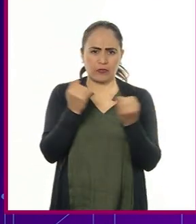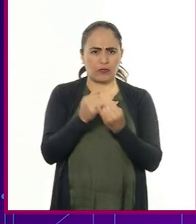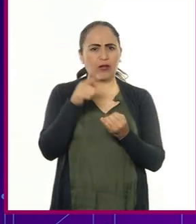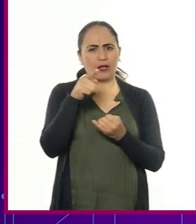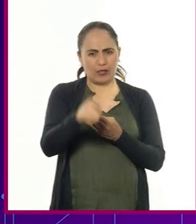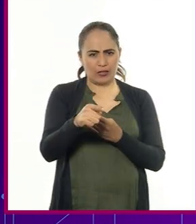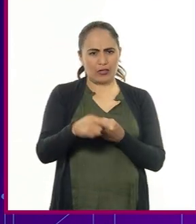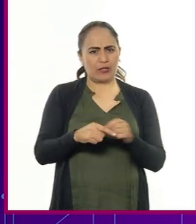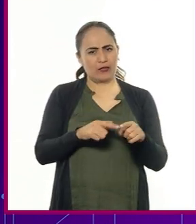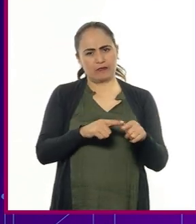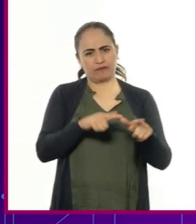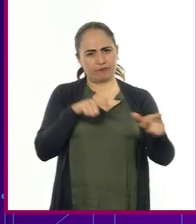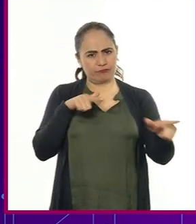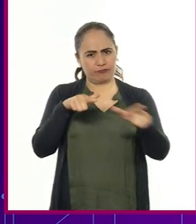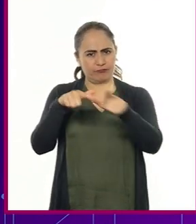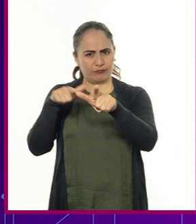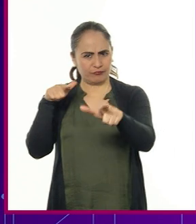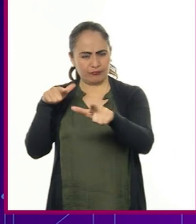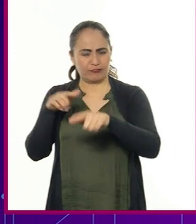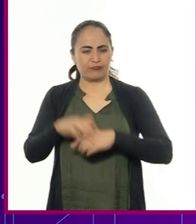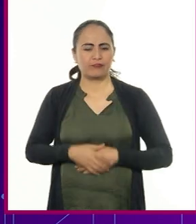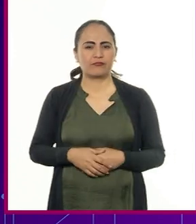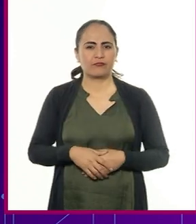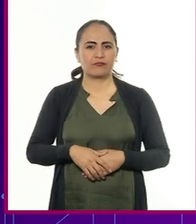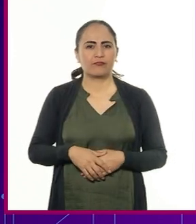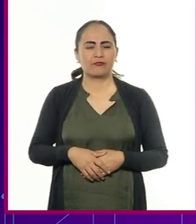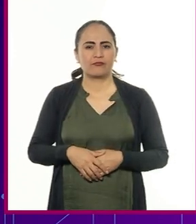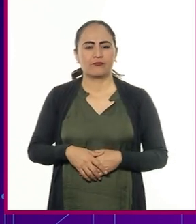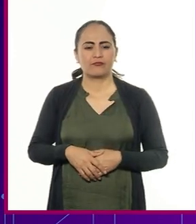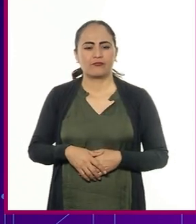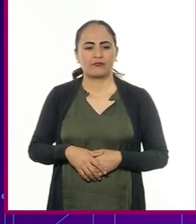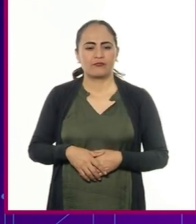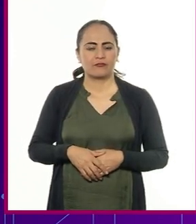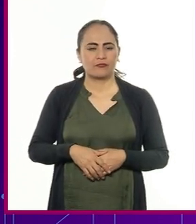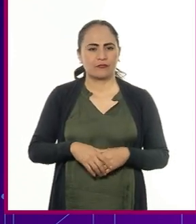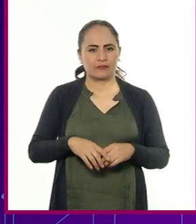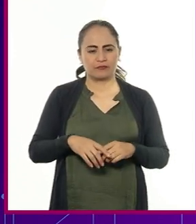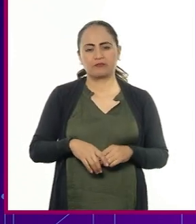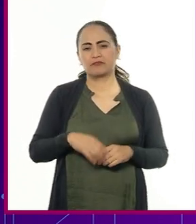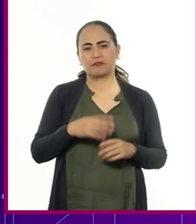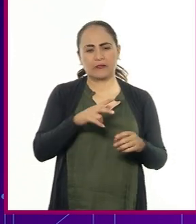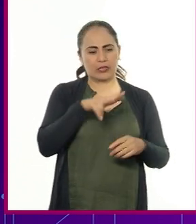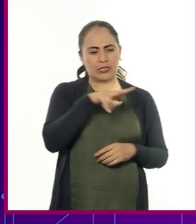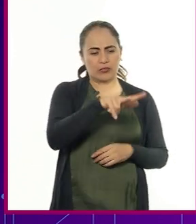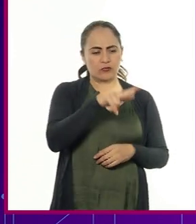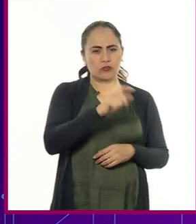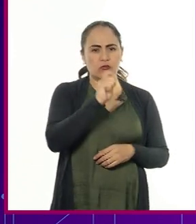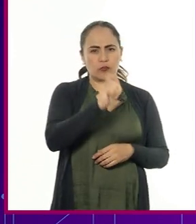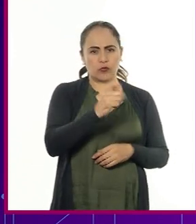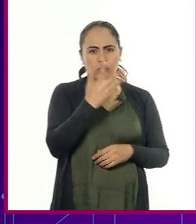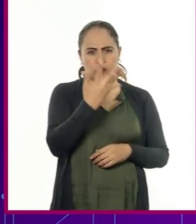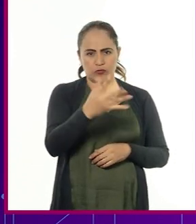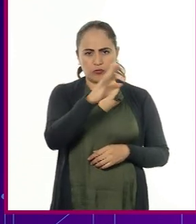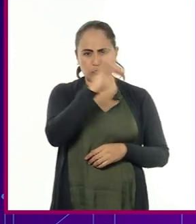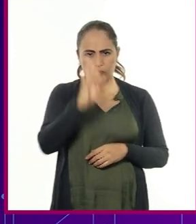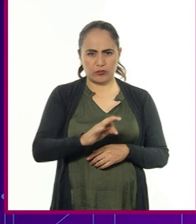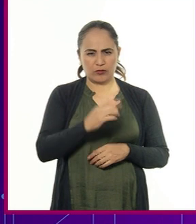de líneas. En esta se reconoce el crecimiento desde el 18.5%